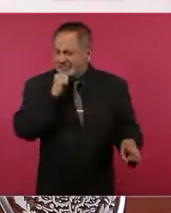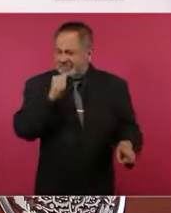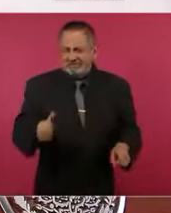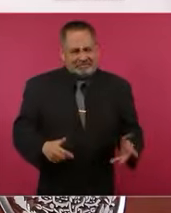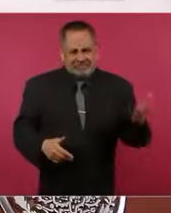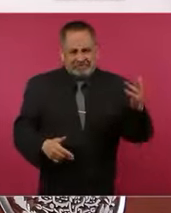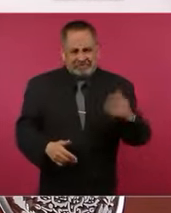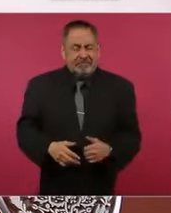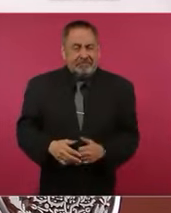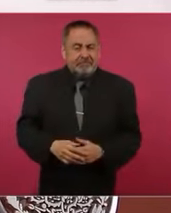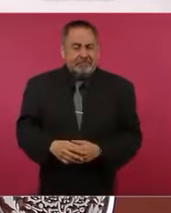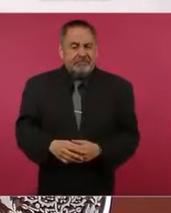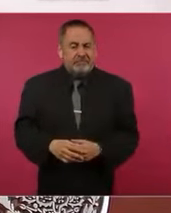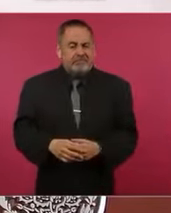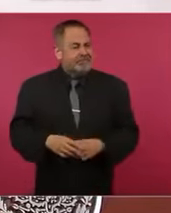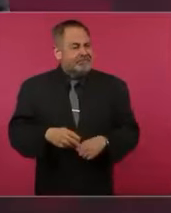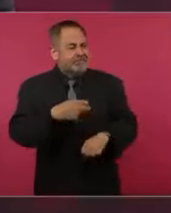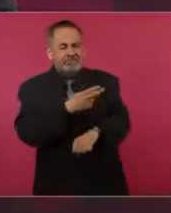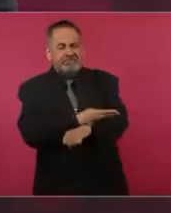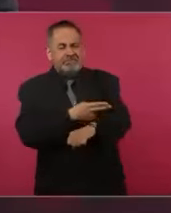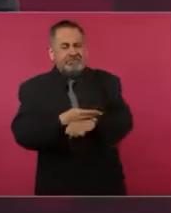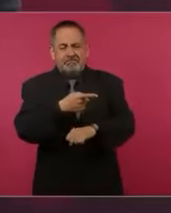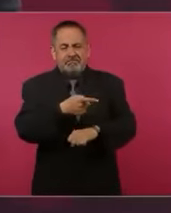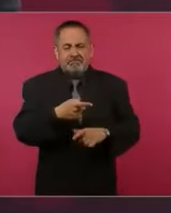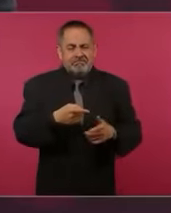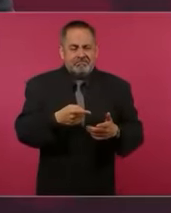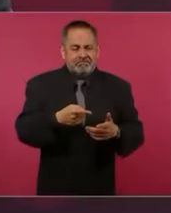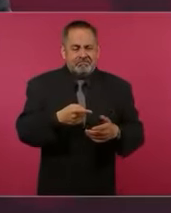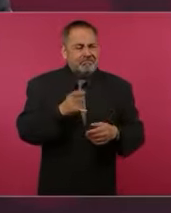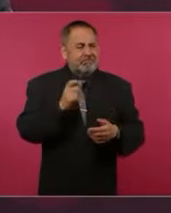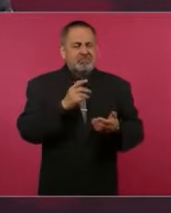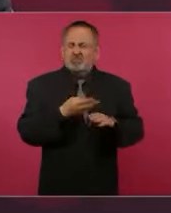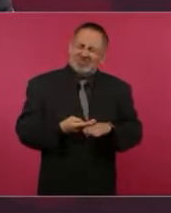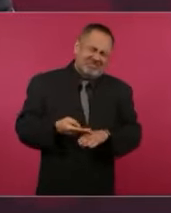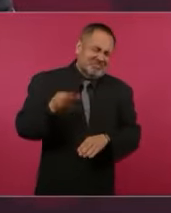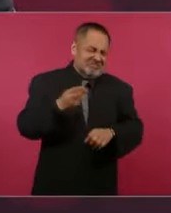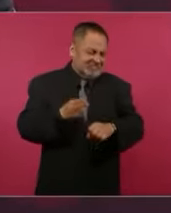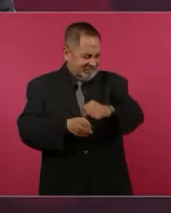No solo deshonestidad en lo económico,